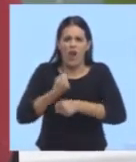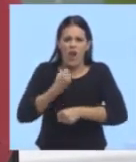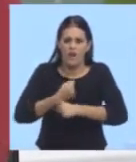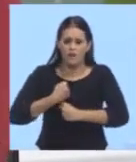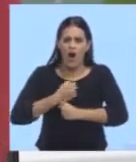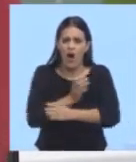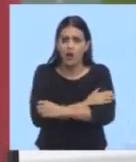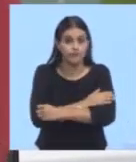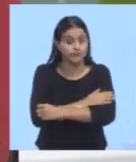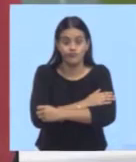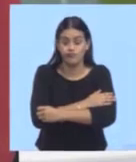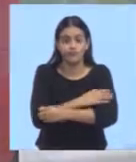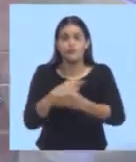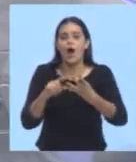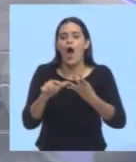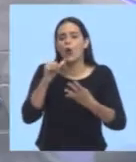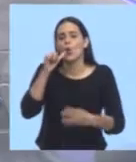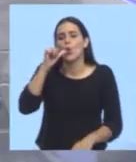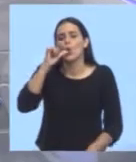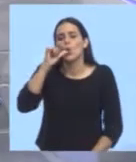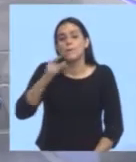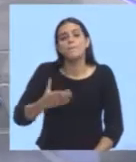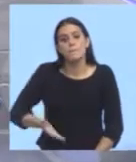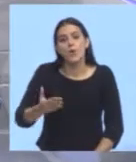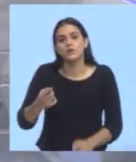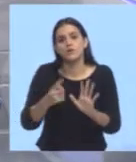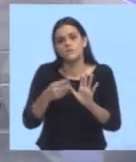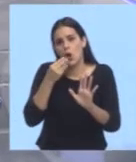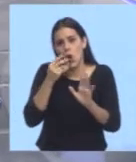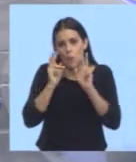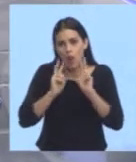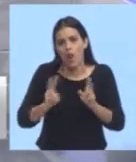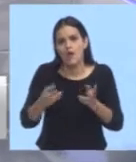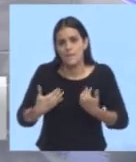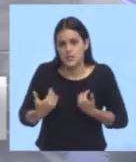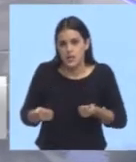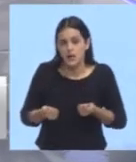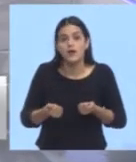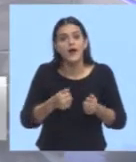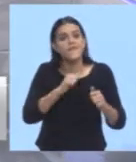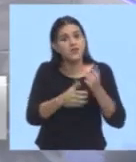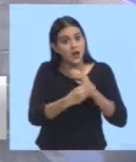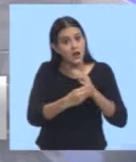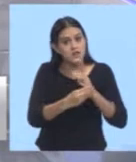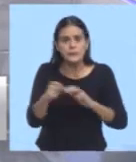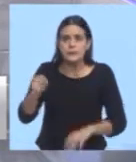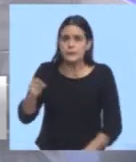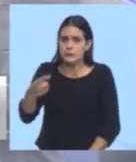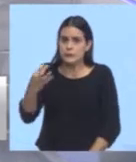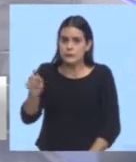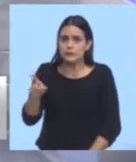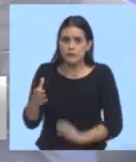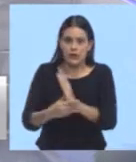y hidratación en la casa comer sano es lo único que notaría grasas evitar grasas y por